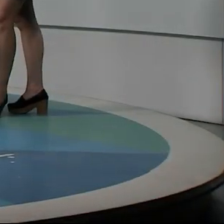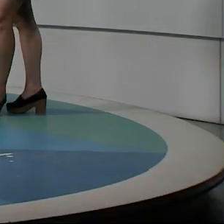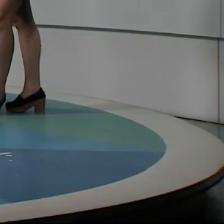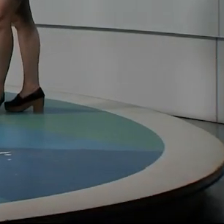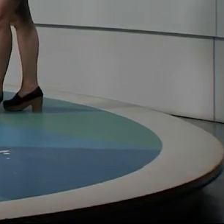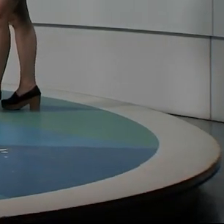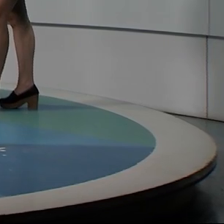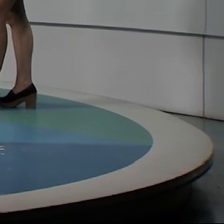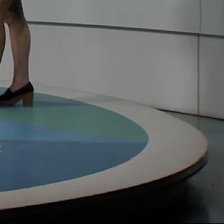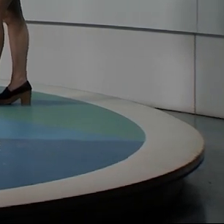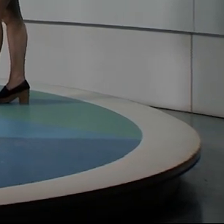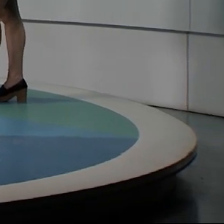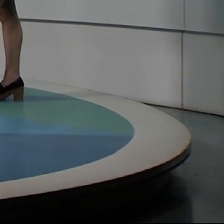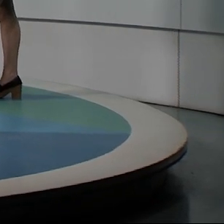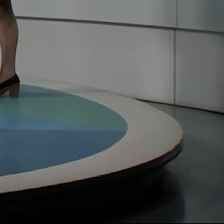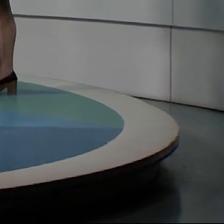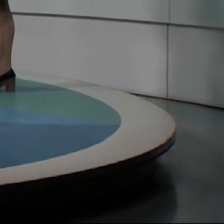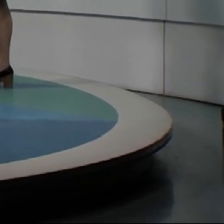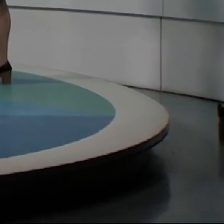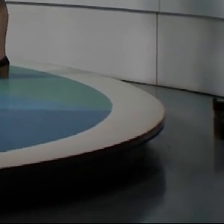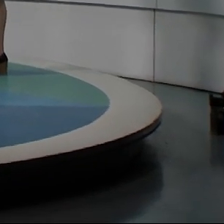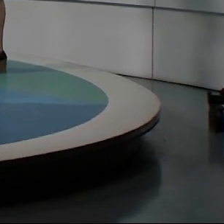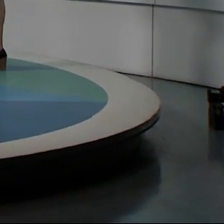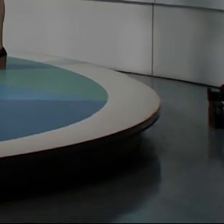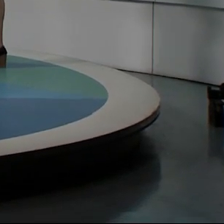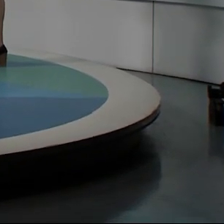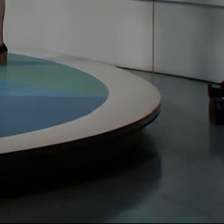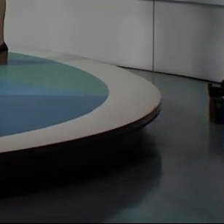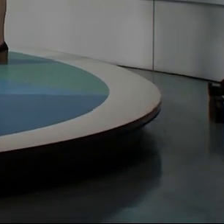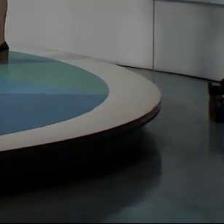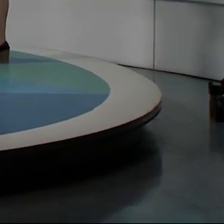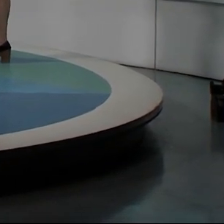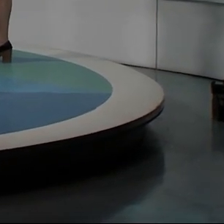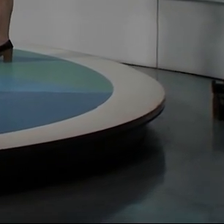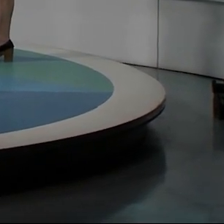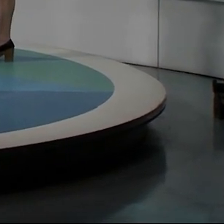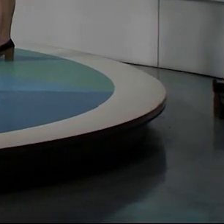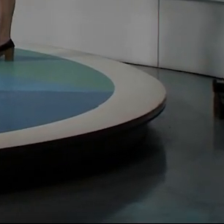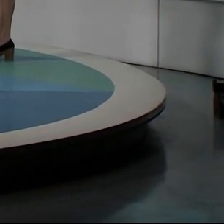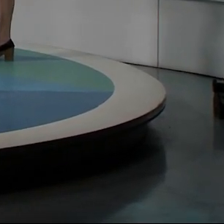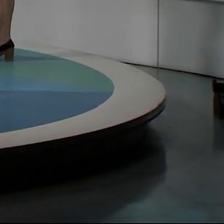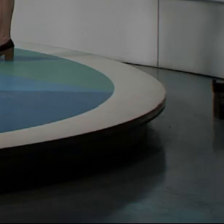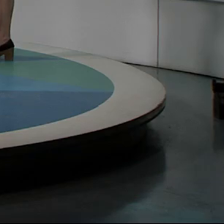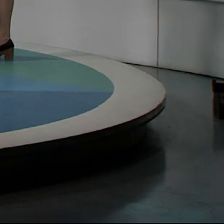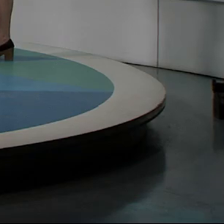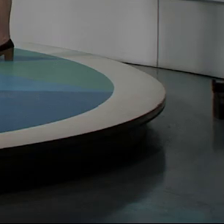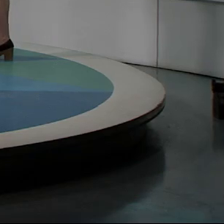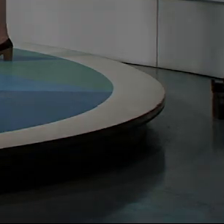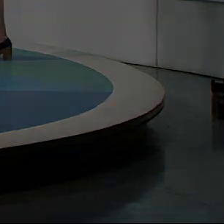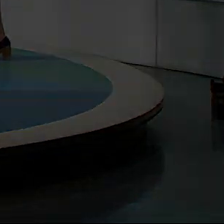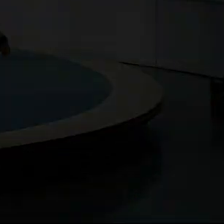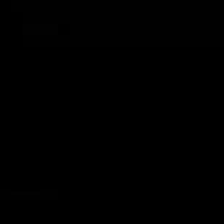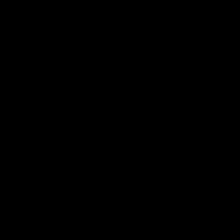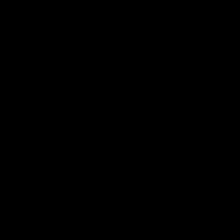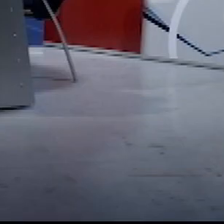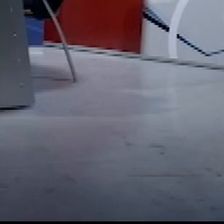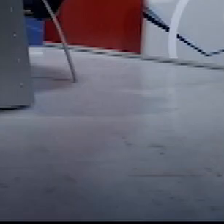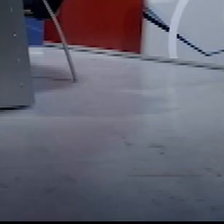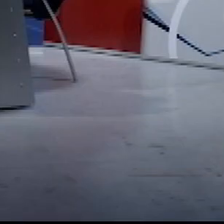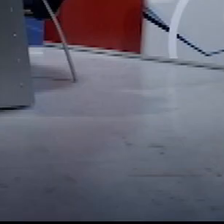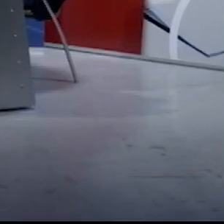una decisión excepcional considerando los protocolos sanitarios presentados por la entidad organizadora. Con el choque entre dos grandes rivales